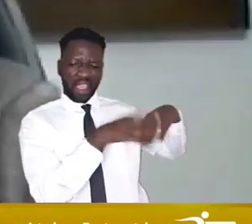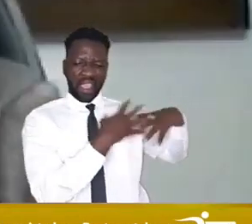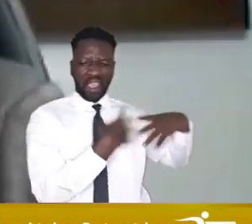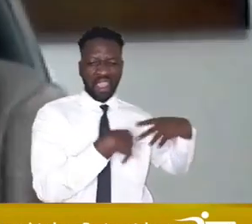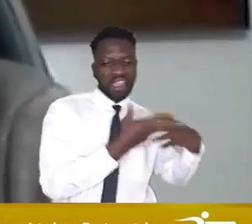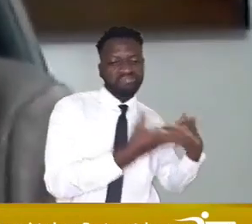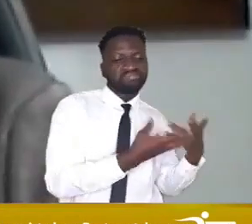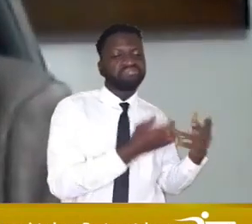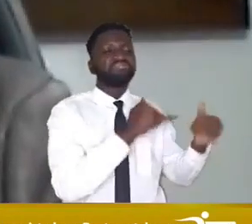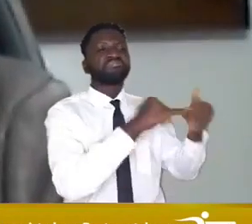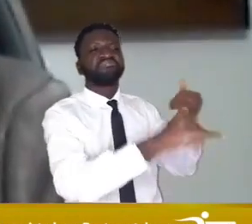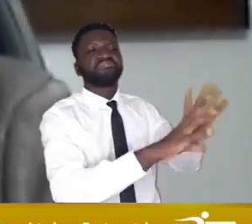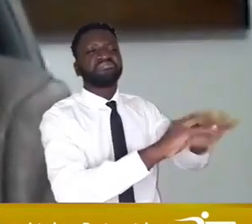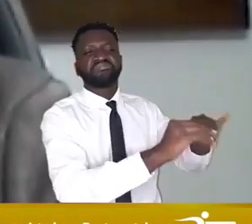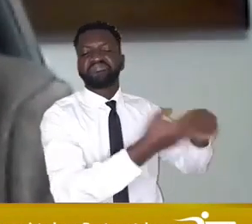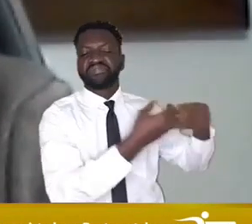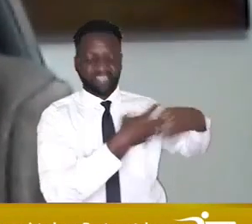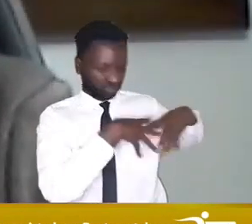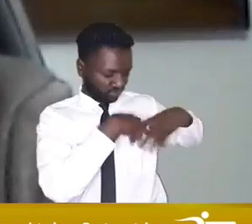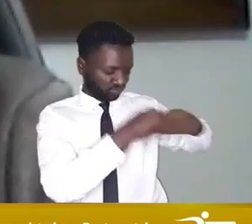interminables.